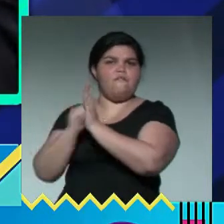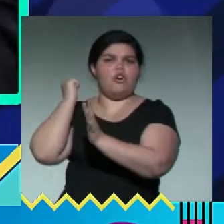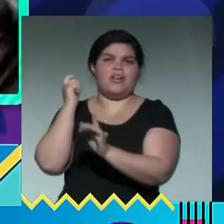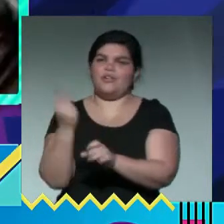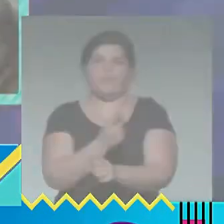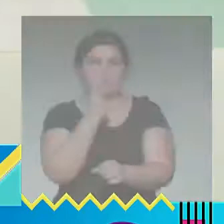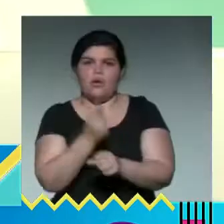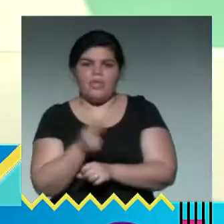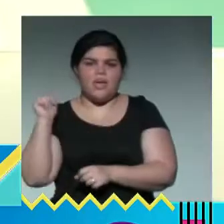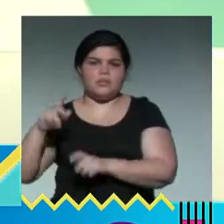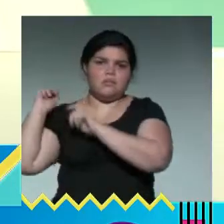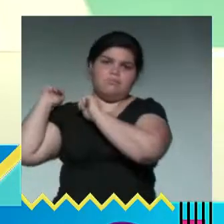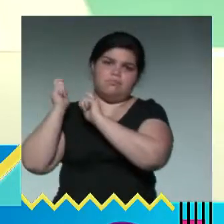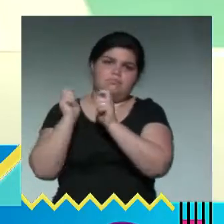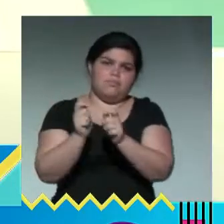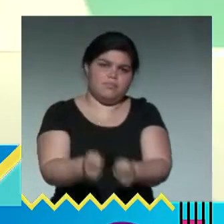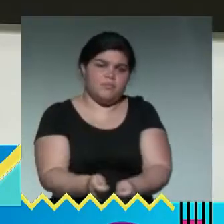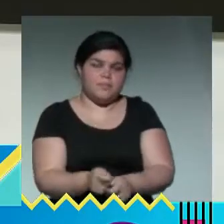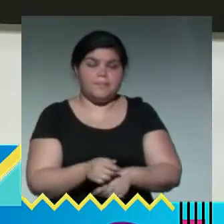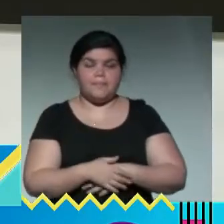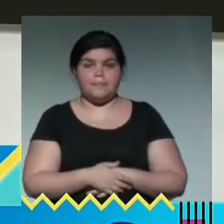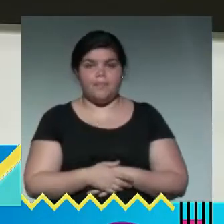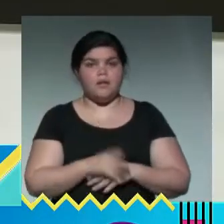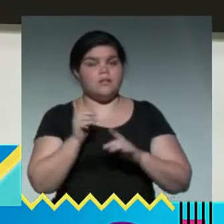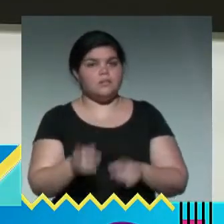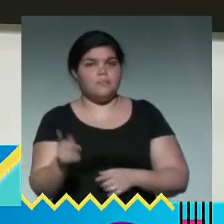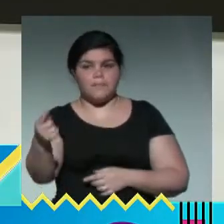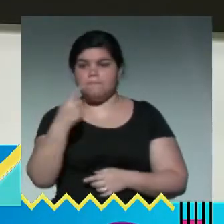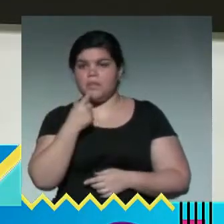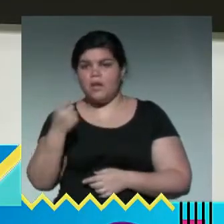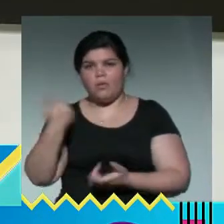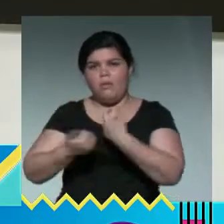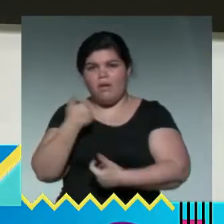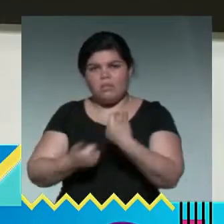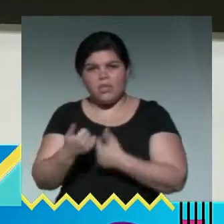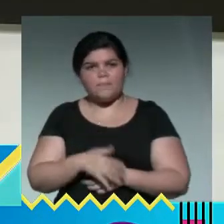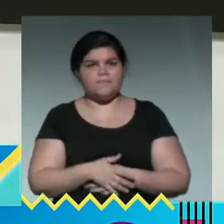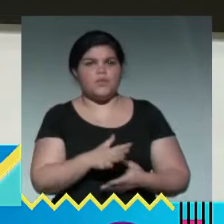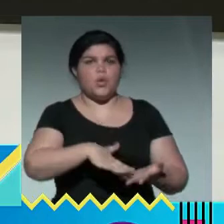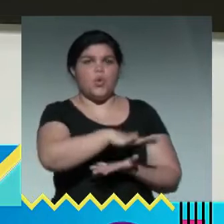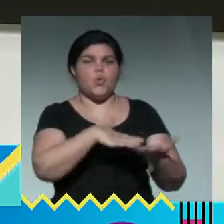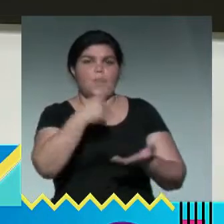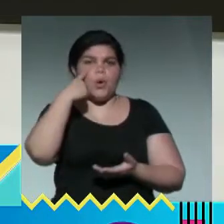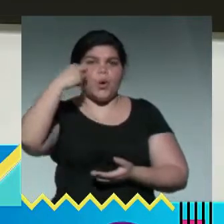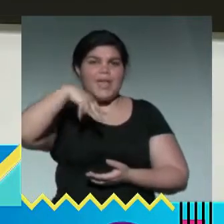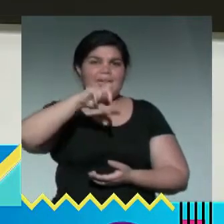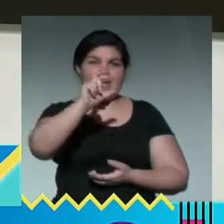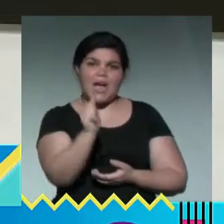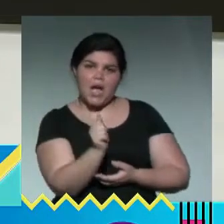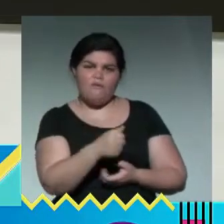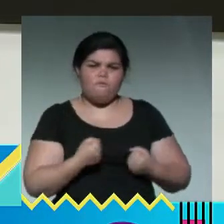cultural enorme. Sandra, quizás la pregunta un poco tomando lo que dice Gabriela, esto, bueno, un imperio inca tan grande, tan